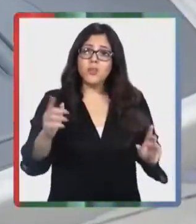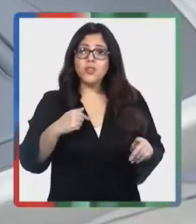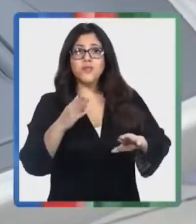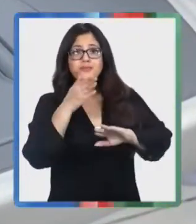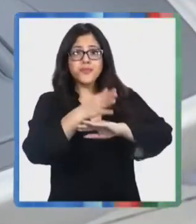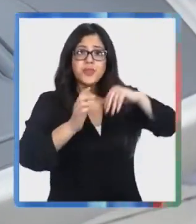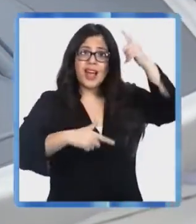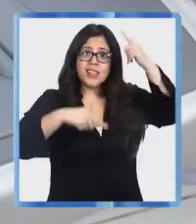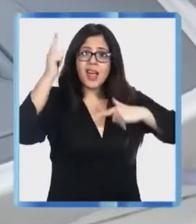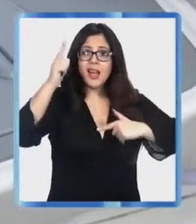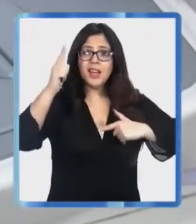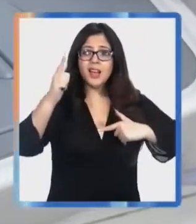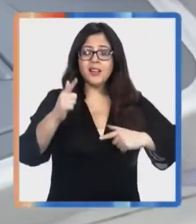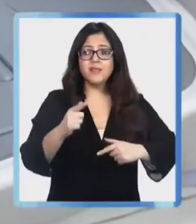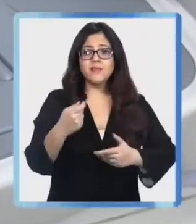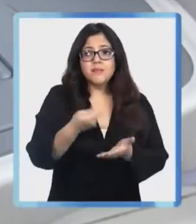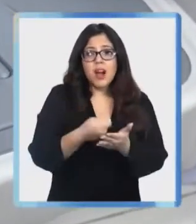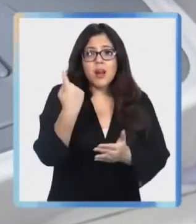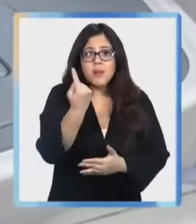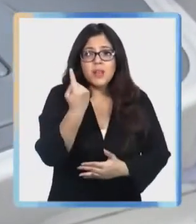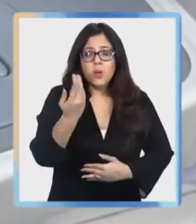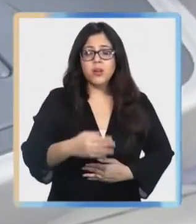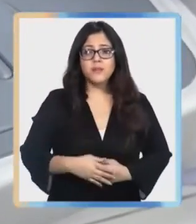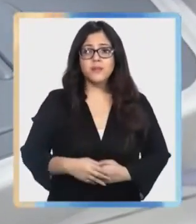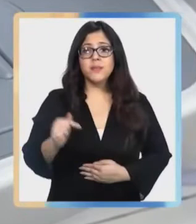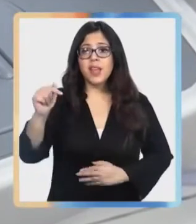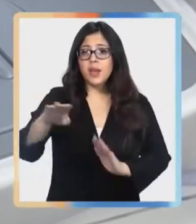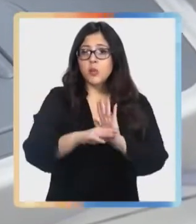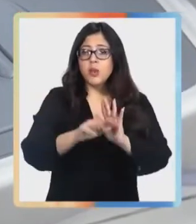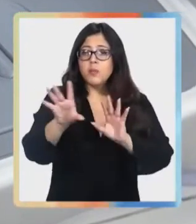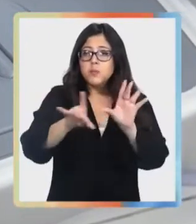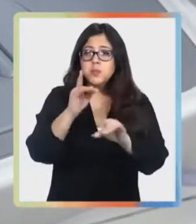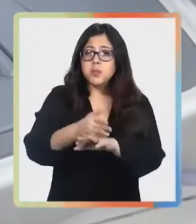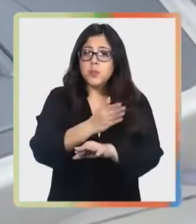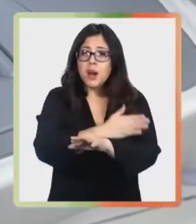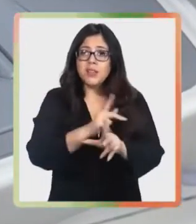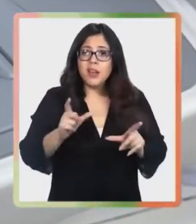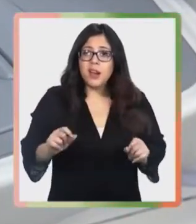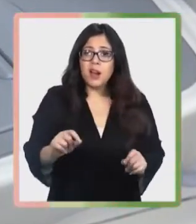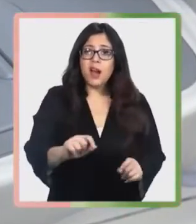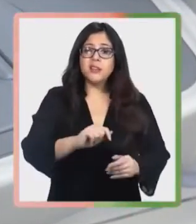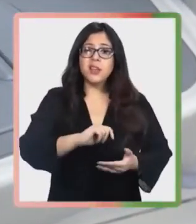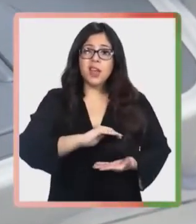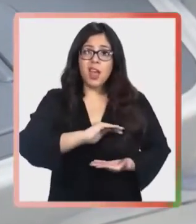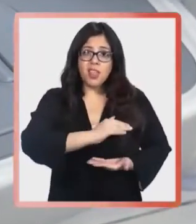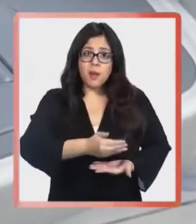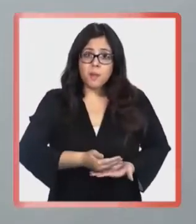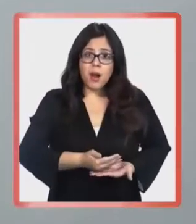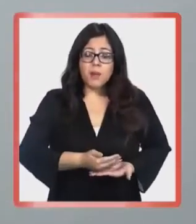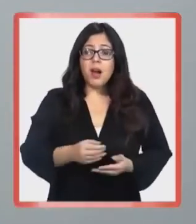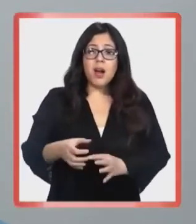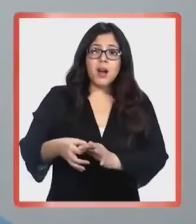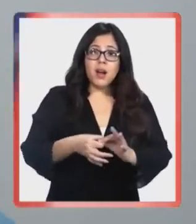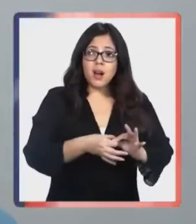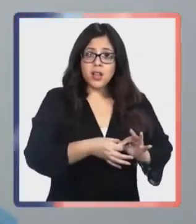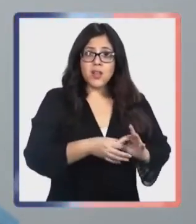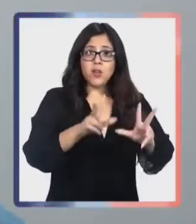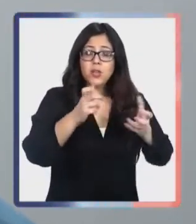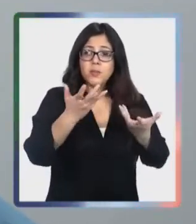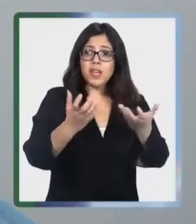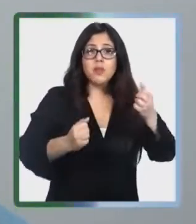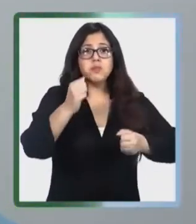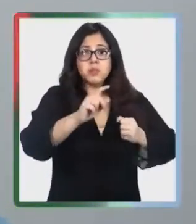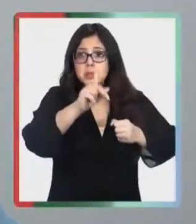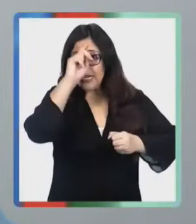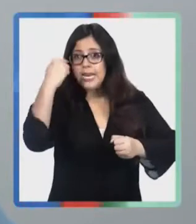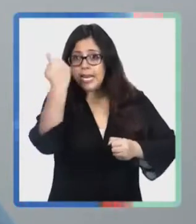tenido que ir a hacer una particular el programa de detección precoz de cáncer de mama en base a clínicas